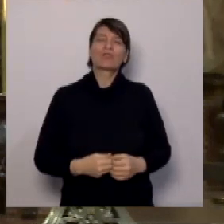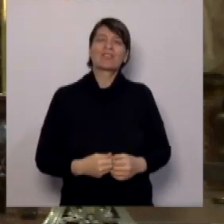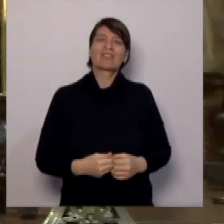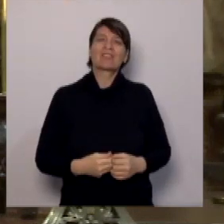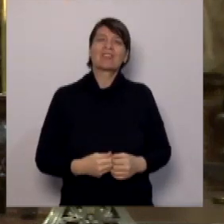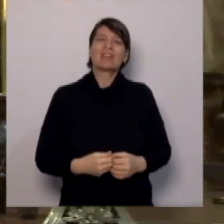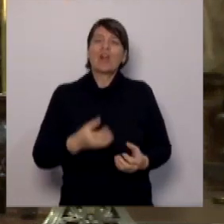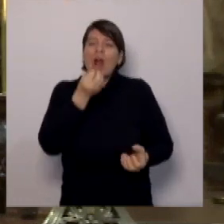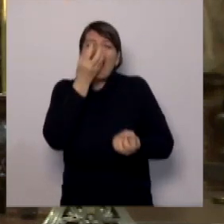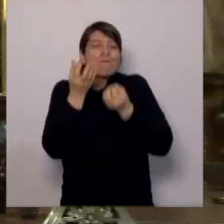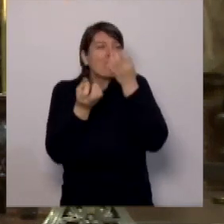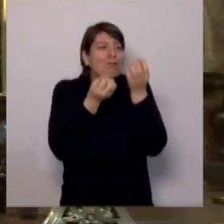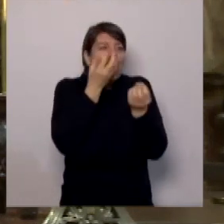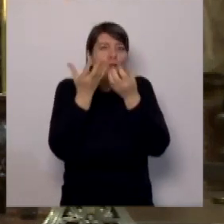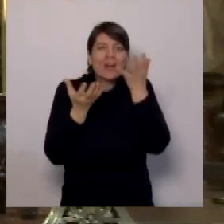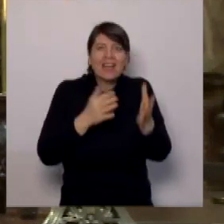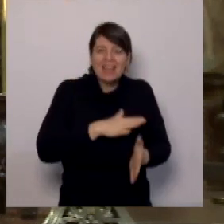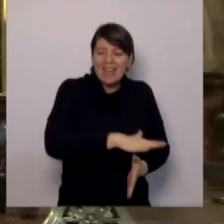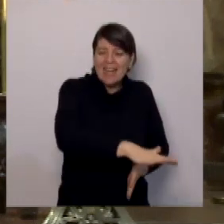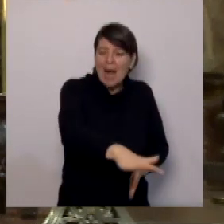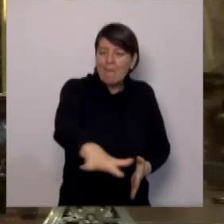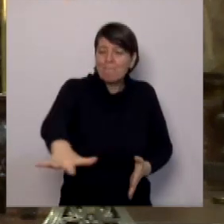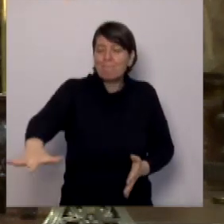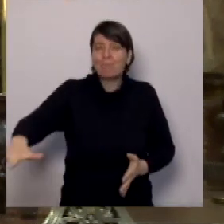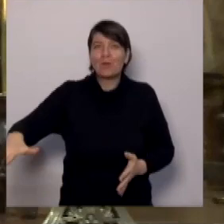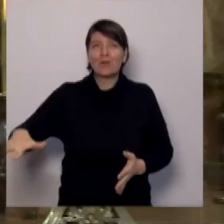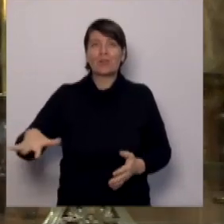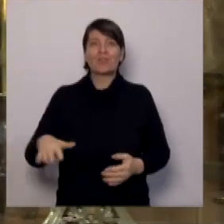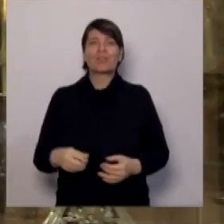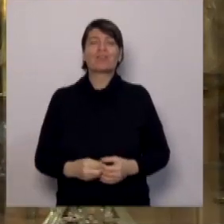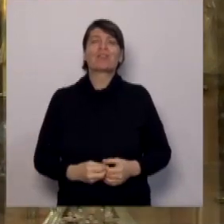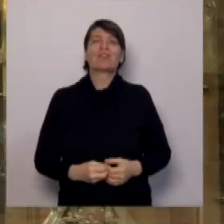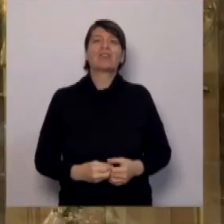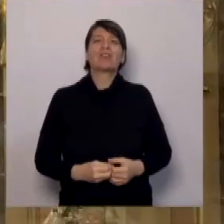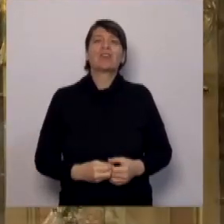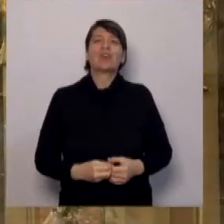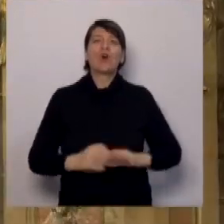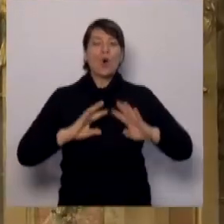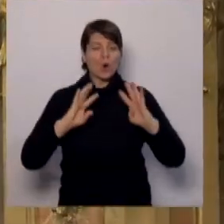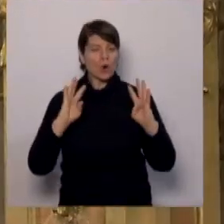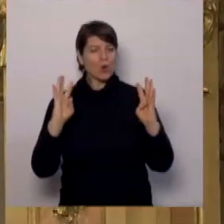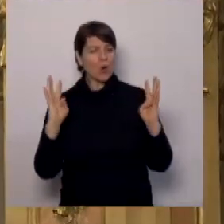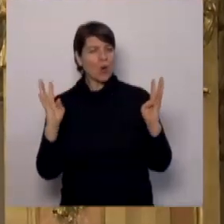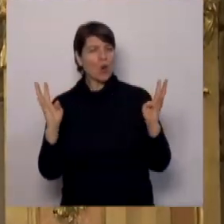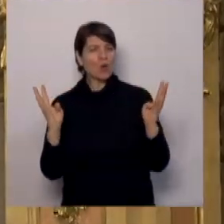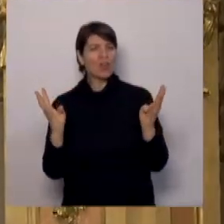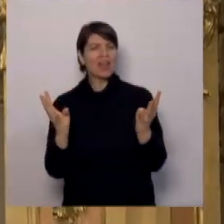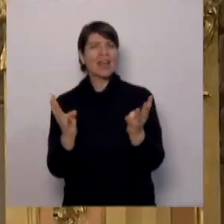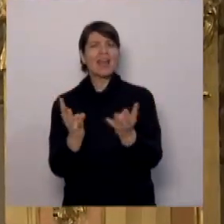Los rosales en flor y los lirios del campo